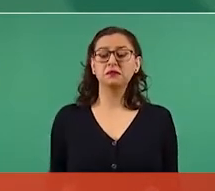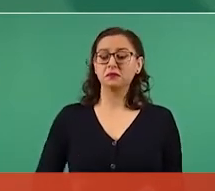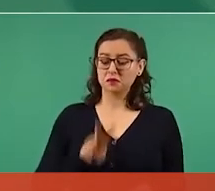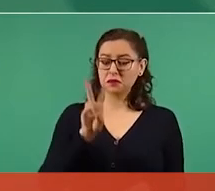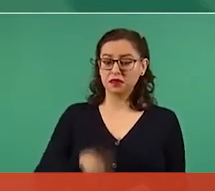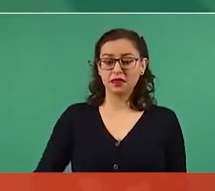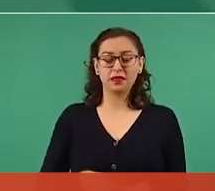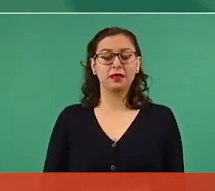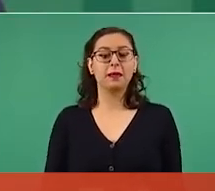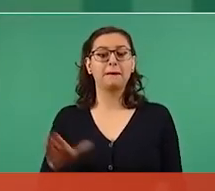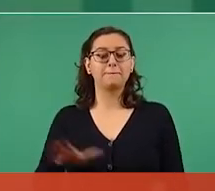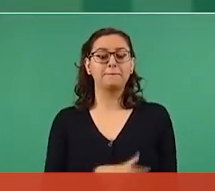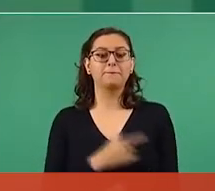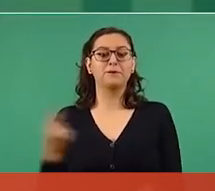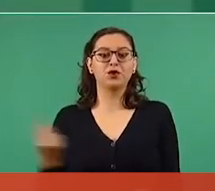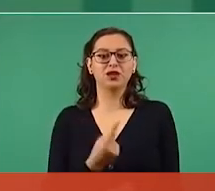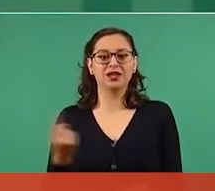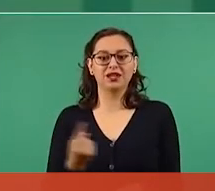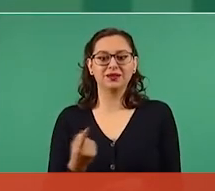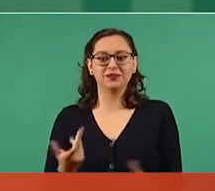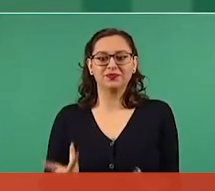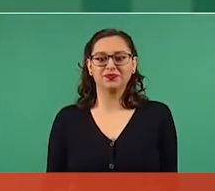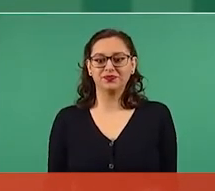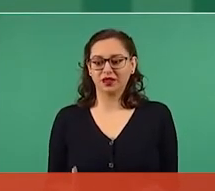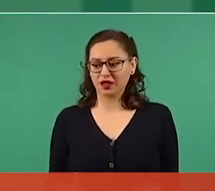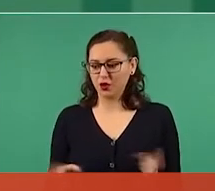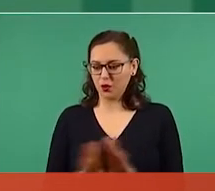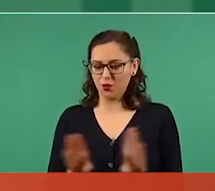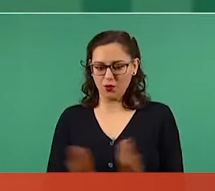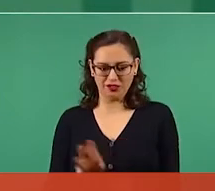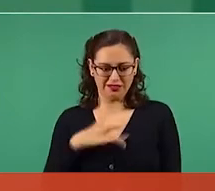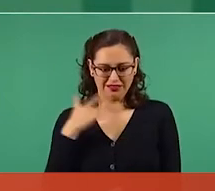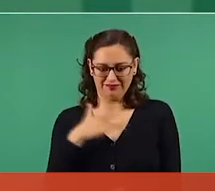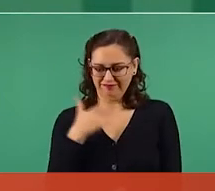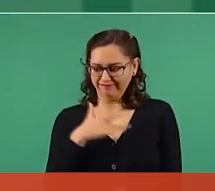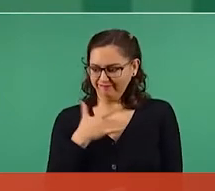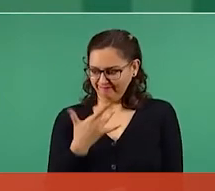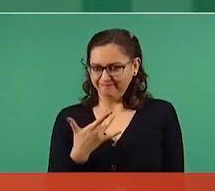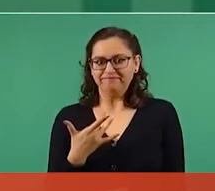es un desafío y es el poder